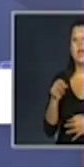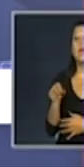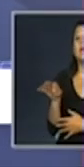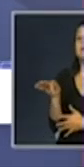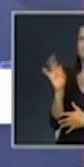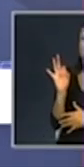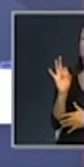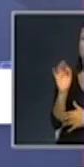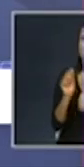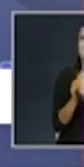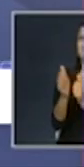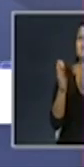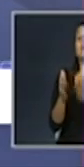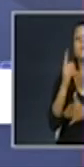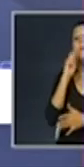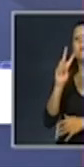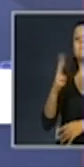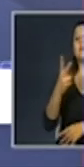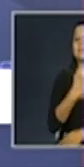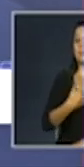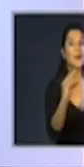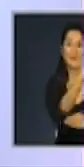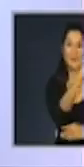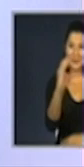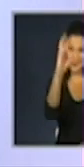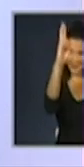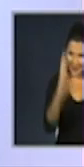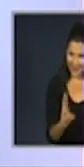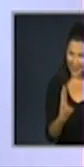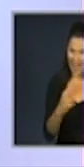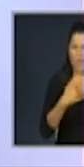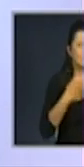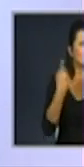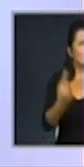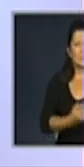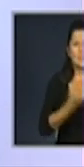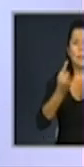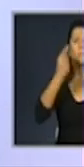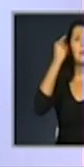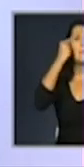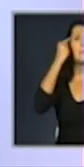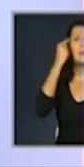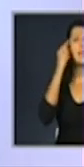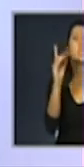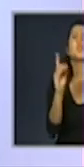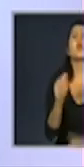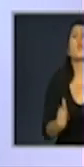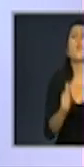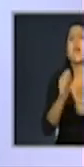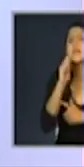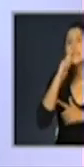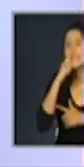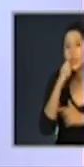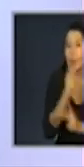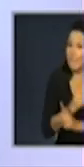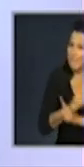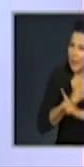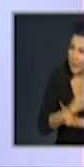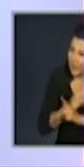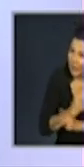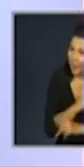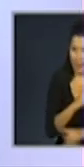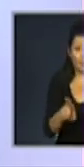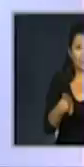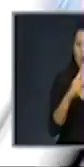van a jugar un rol importante, y de ahí lo que mencionaba Gina. En la medida en que esto no pueda, de alguna forma, ser inclusivo para la totalidad,